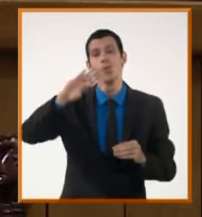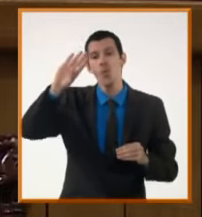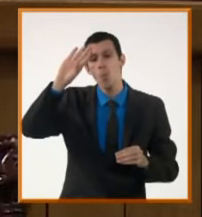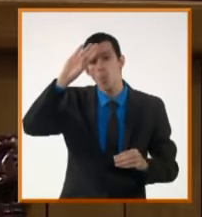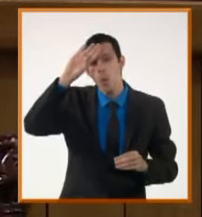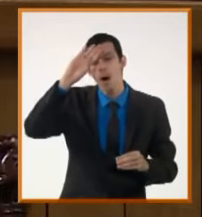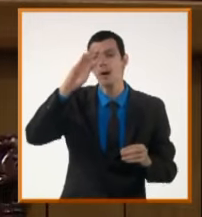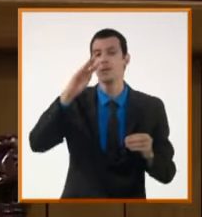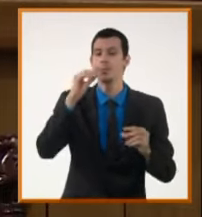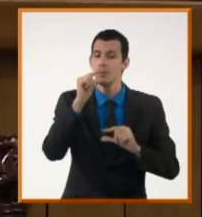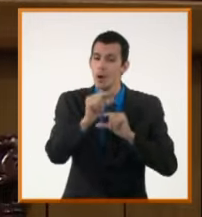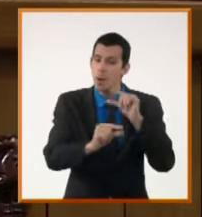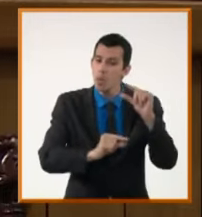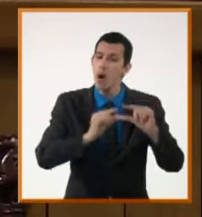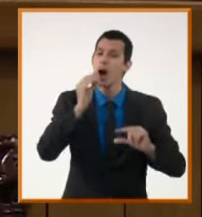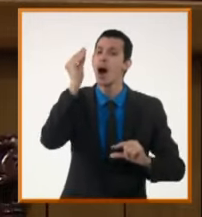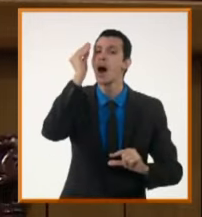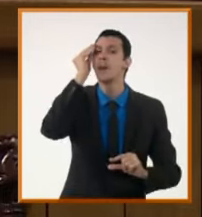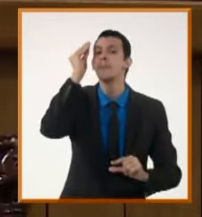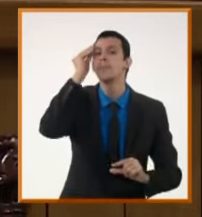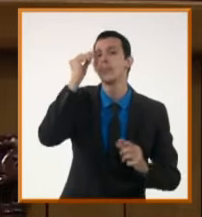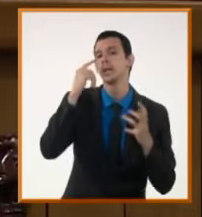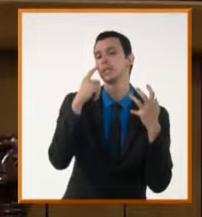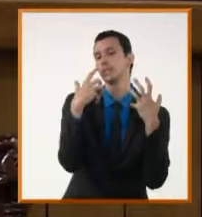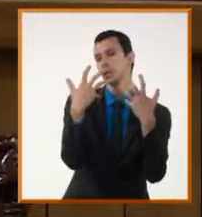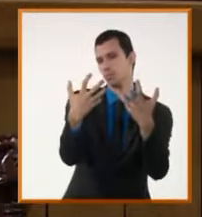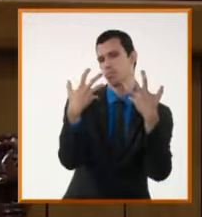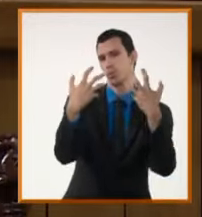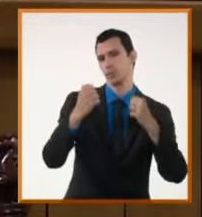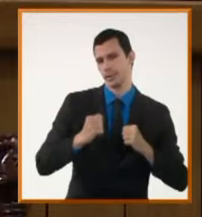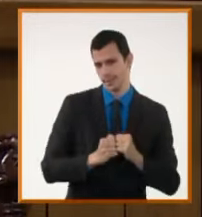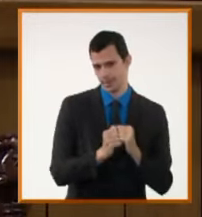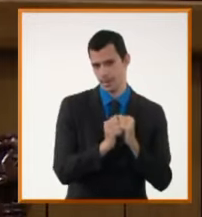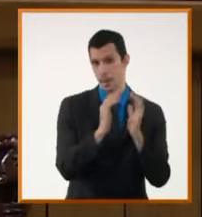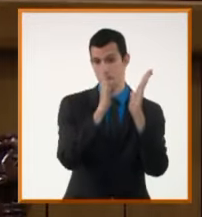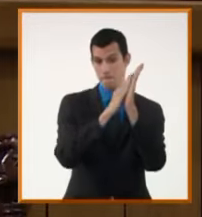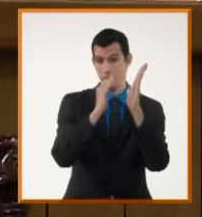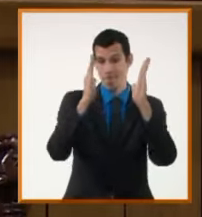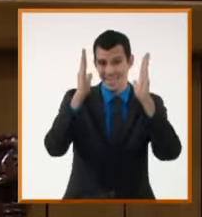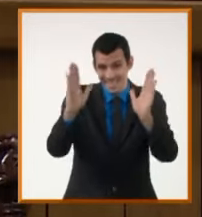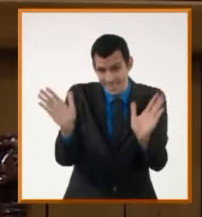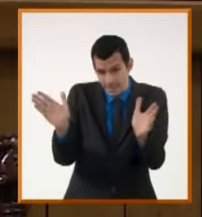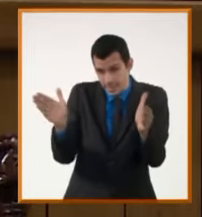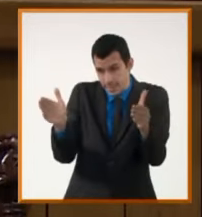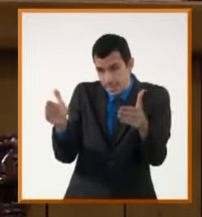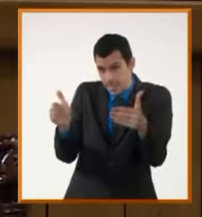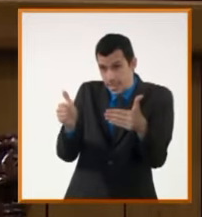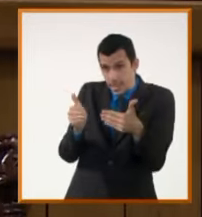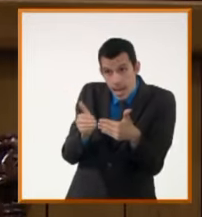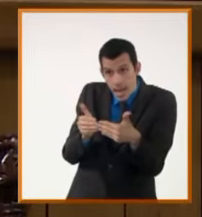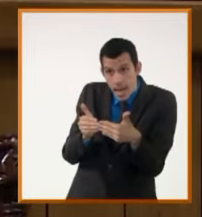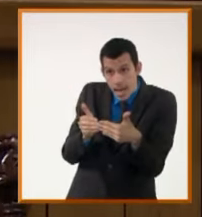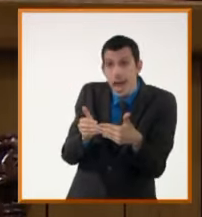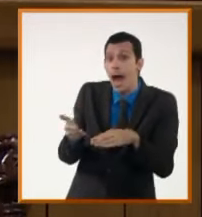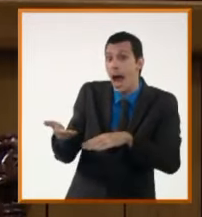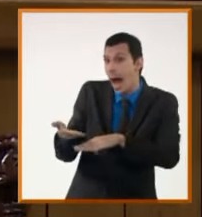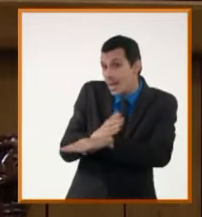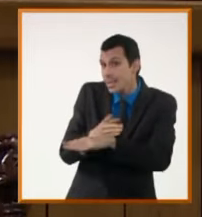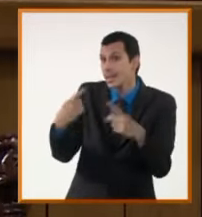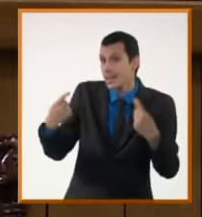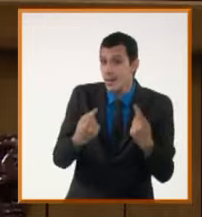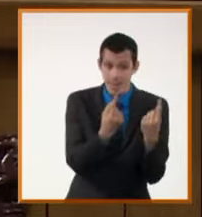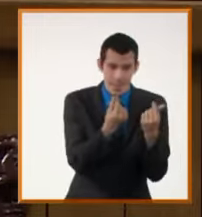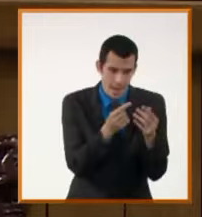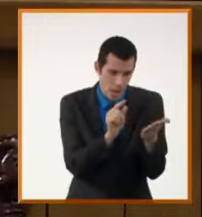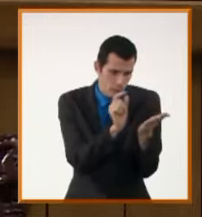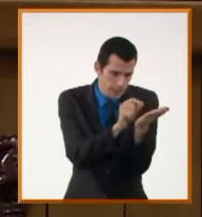paso de que el gobierno no se esté concentrando en la gestión de pequeños negocios, hemos abierto las MIPYMES, el trabajo por